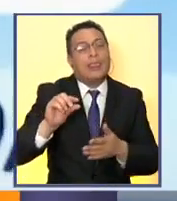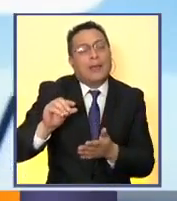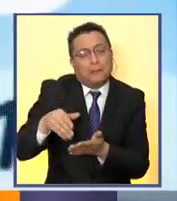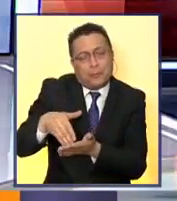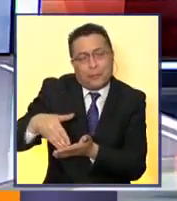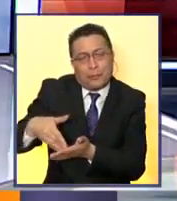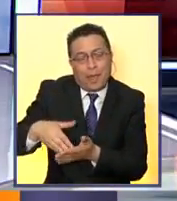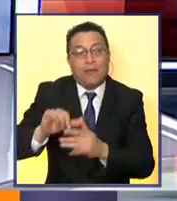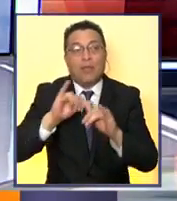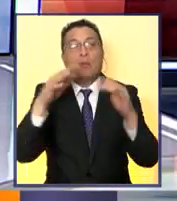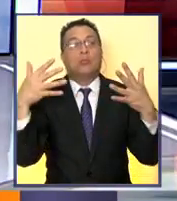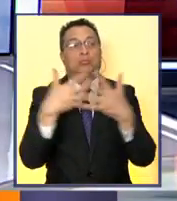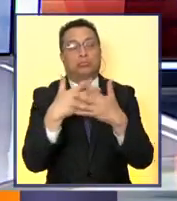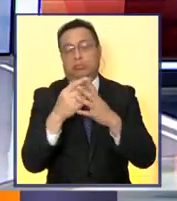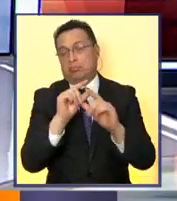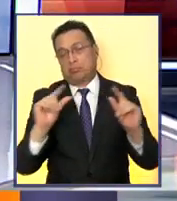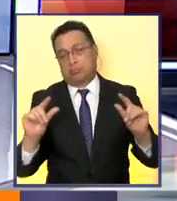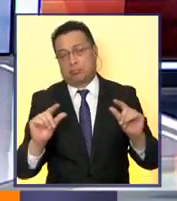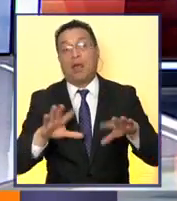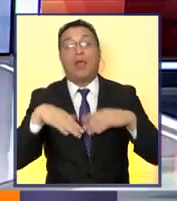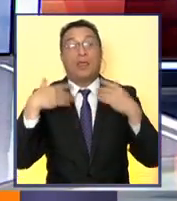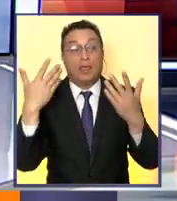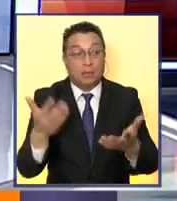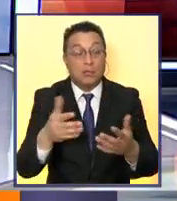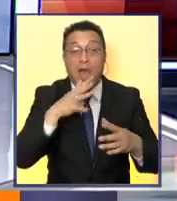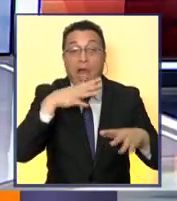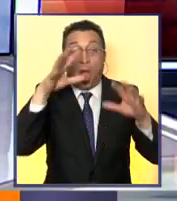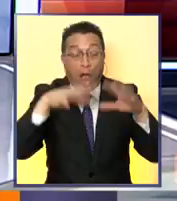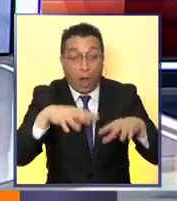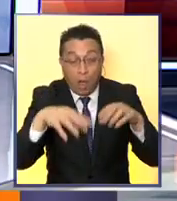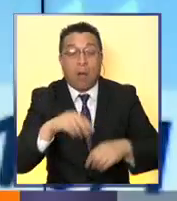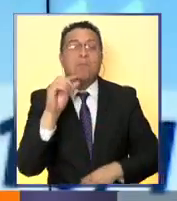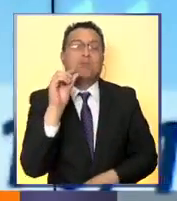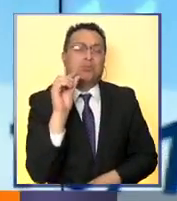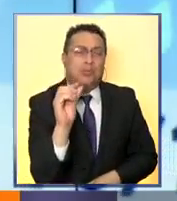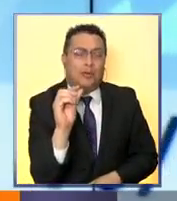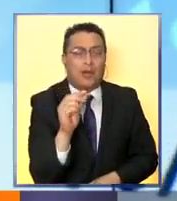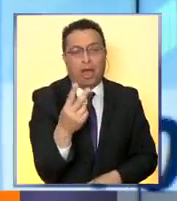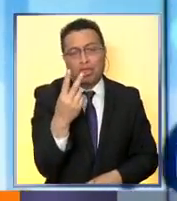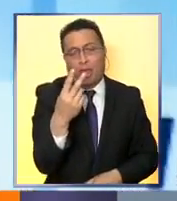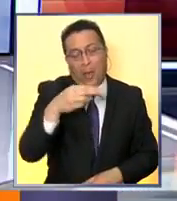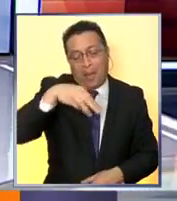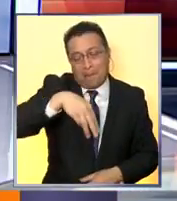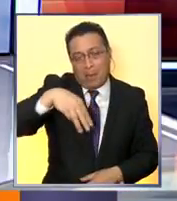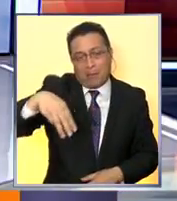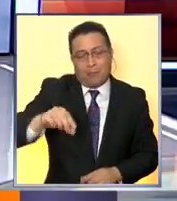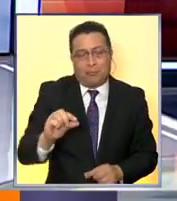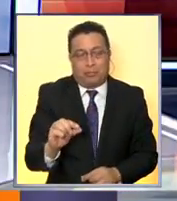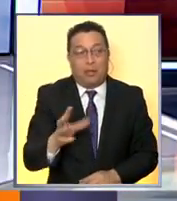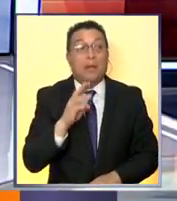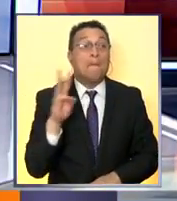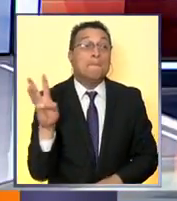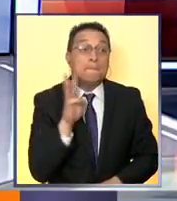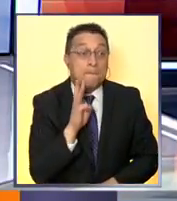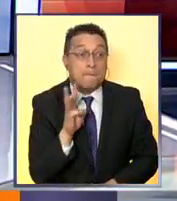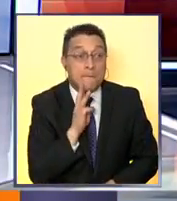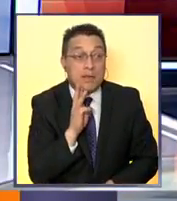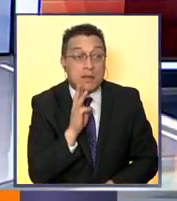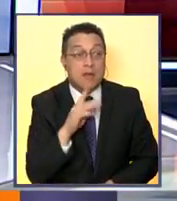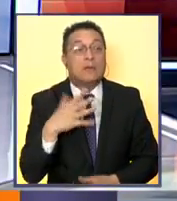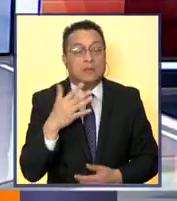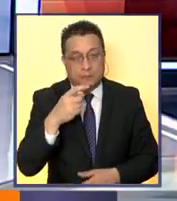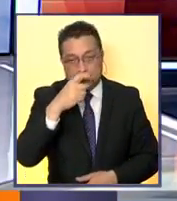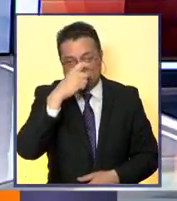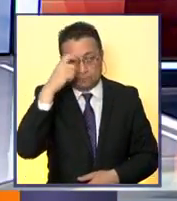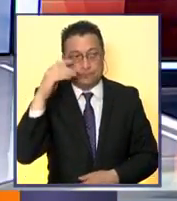tarde, máxima 15 grados. Cantidad de agua, bastante poca, aproximadamente 2 milímetros de agua. El día miércoles comienza a subir la